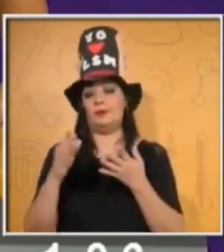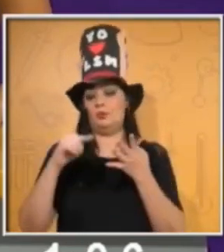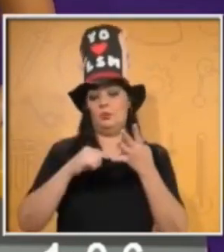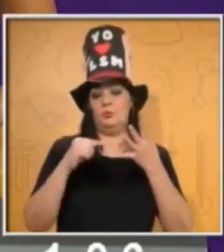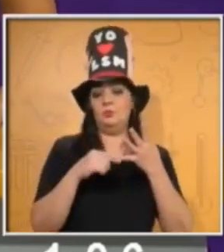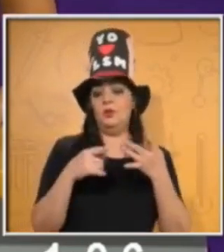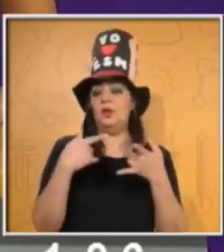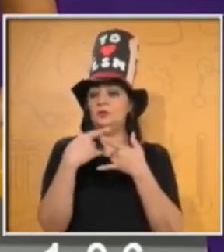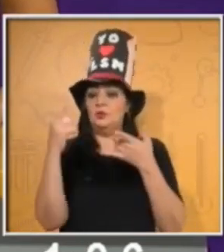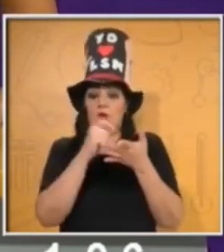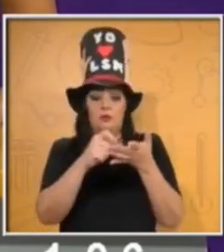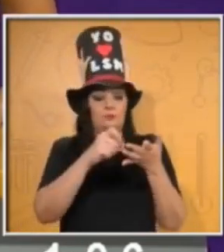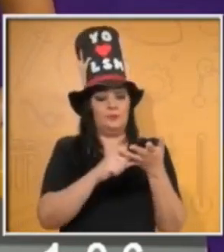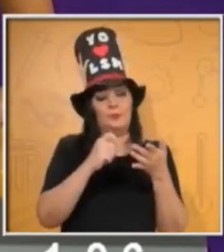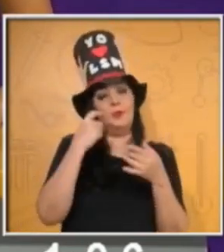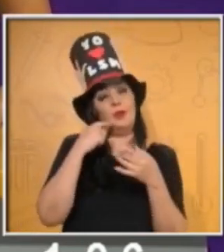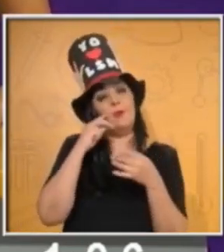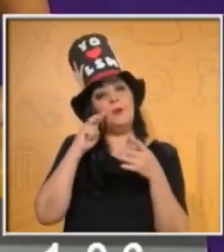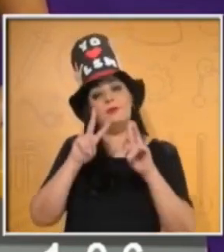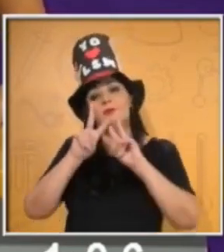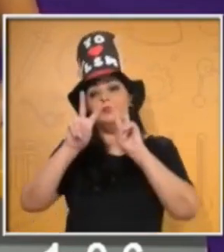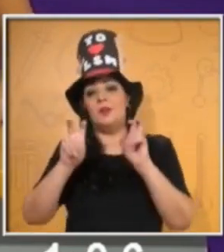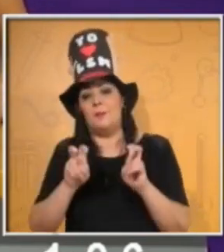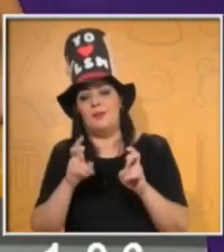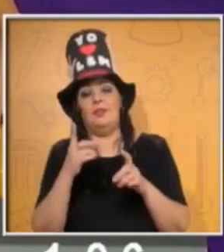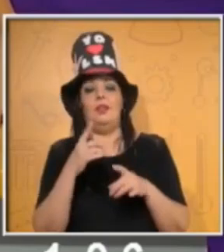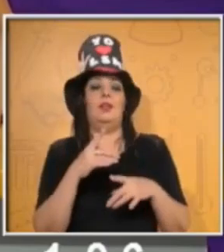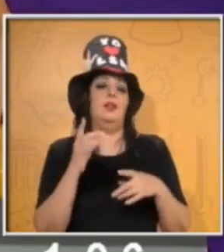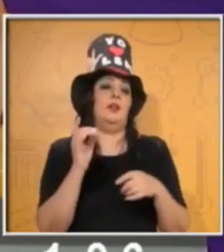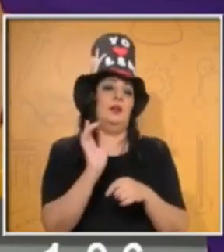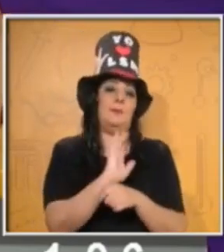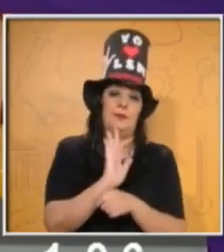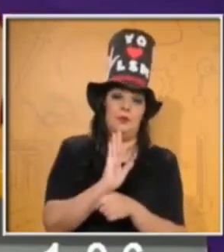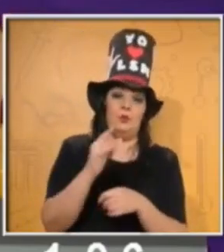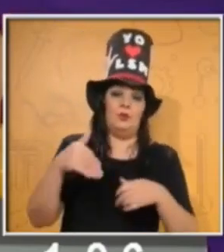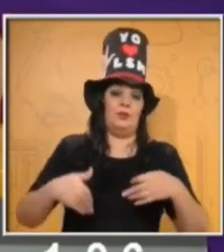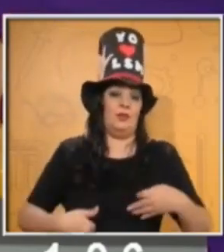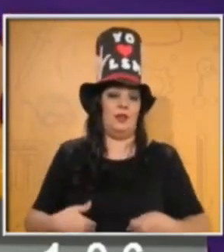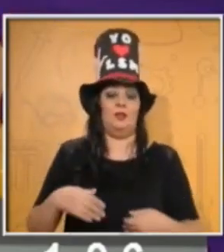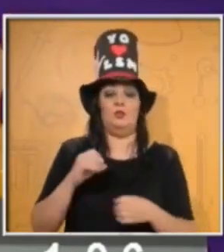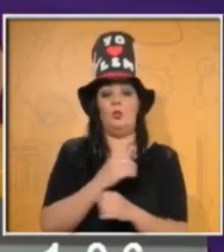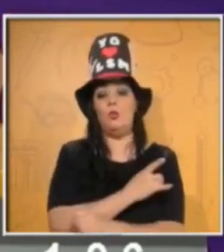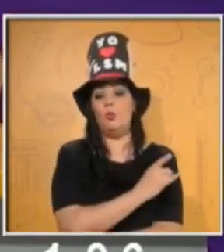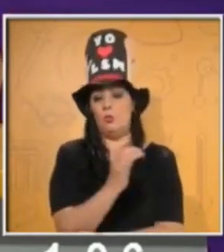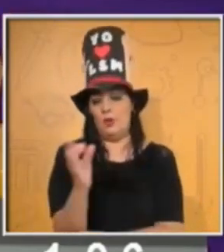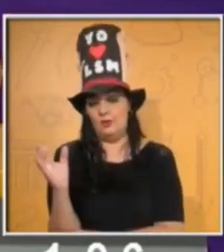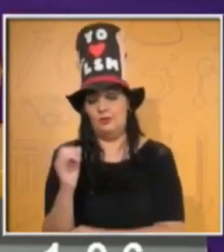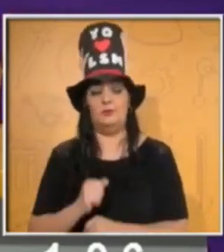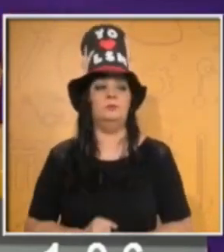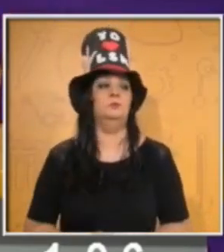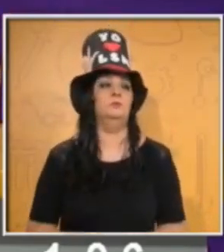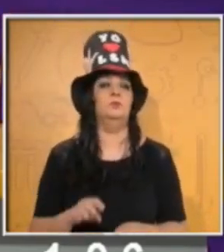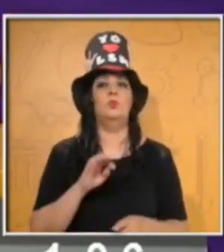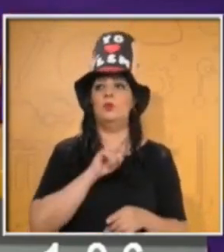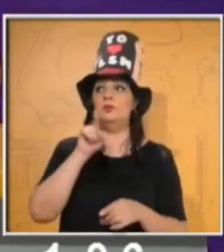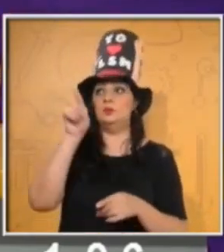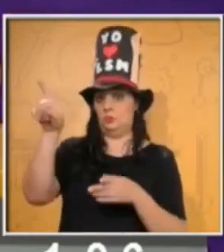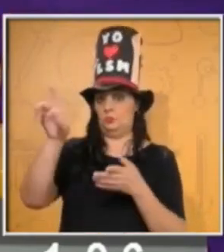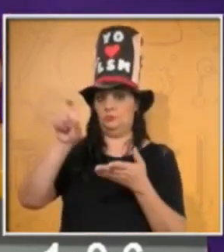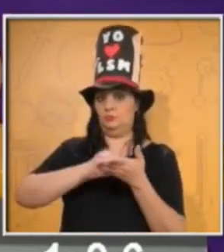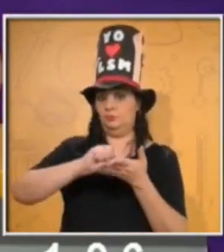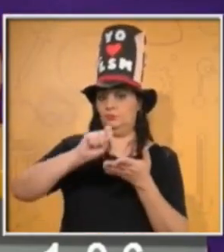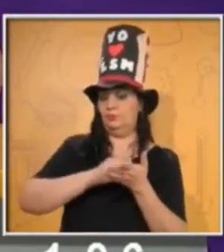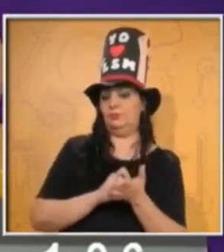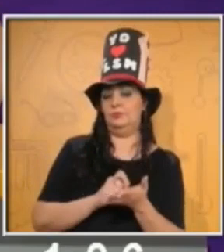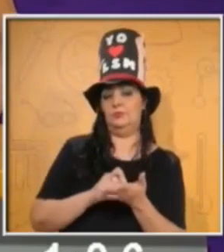historia que vamos a ver. Vamos a ver en pantalla las similitudes de manera más específica. Puedes ir haciendo anotaciones,